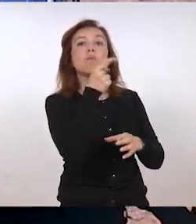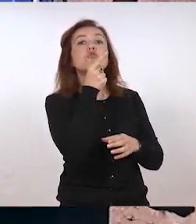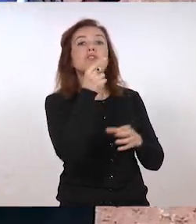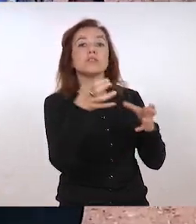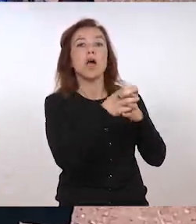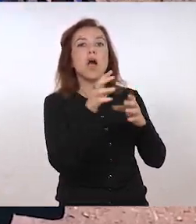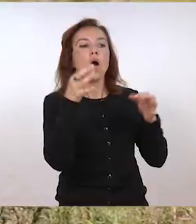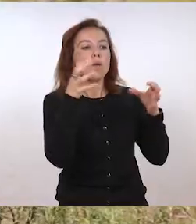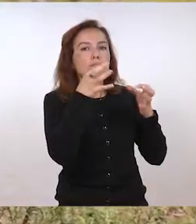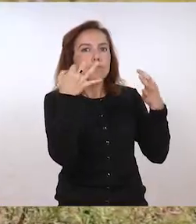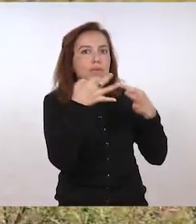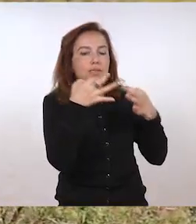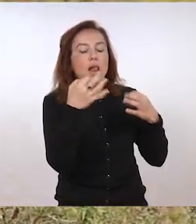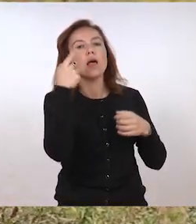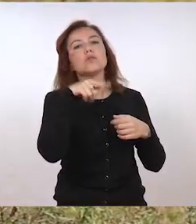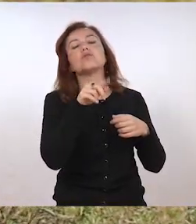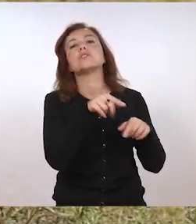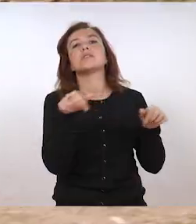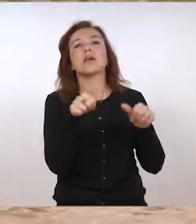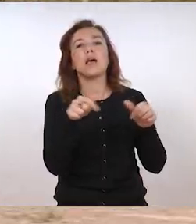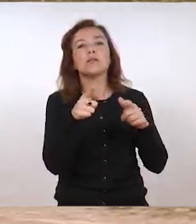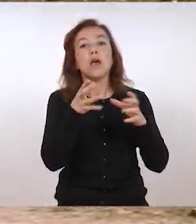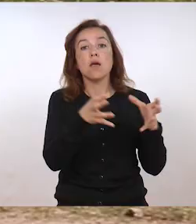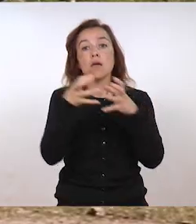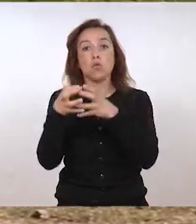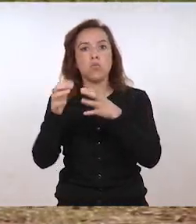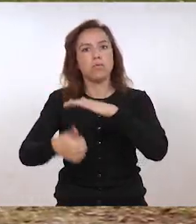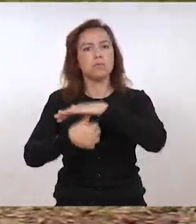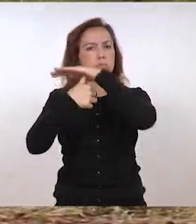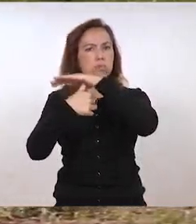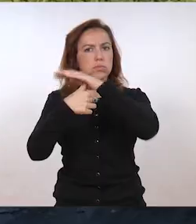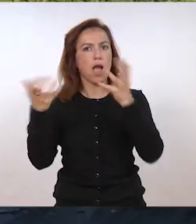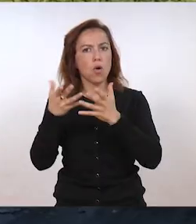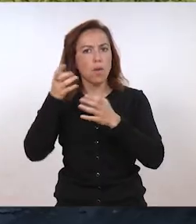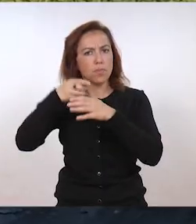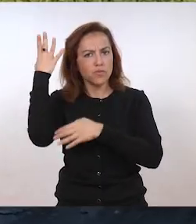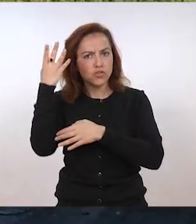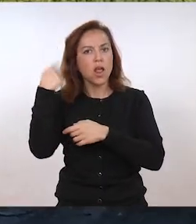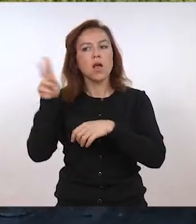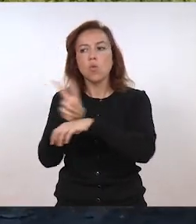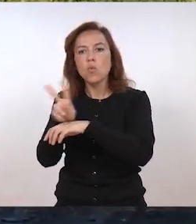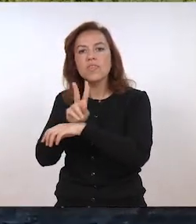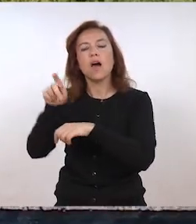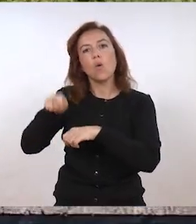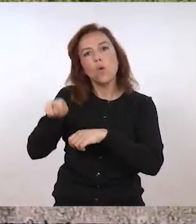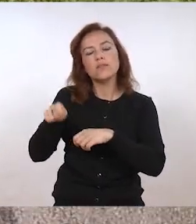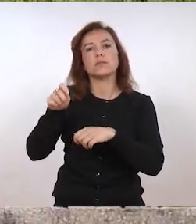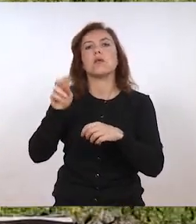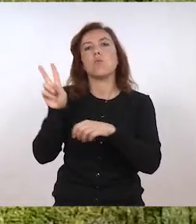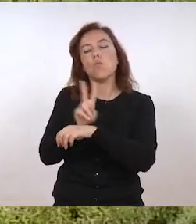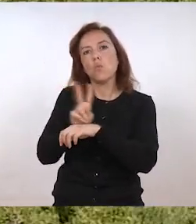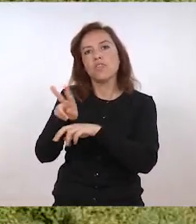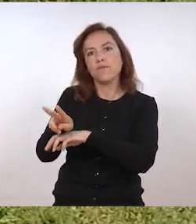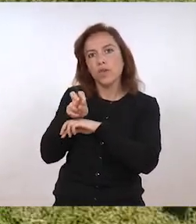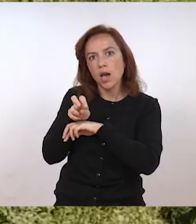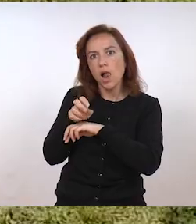Especial. Con el tiempo, amplió sus cometidos pasando a ser un grupo de élite que brinda protección a jueces y fiscales que sufrieron alguna